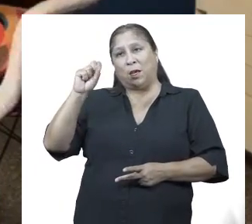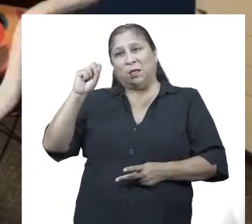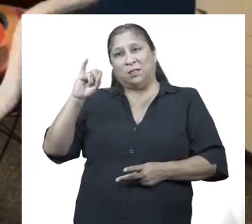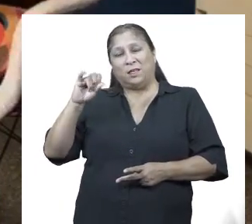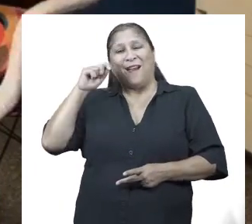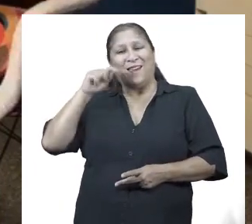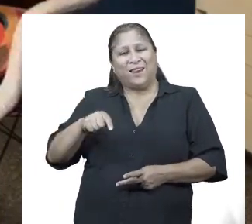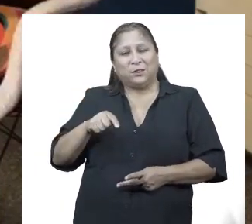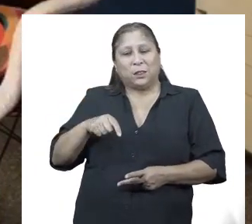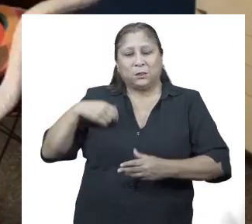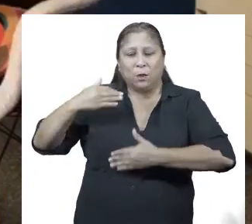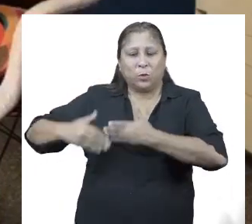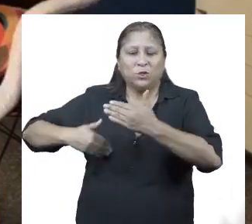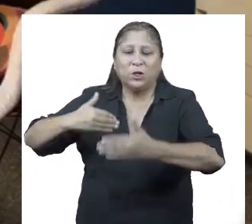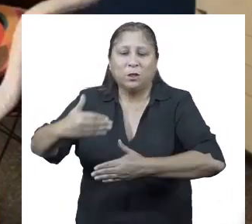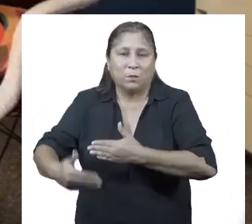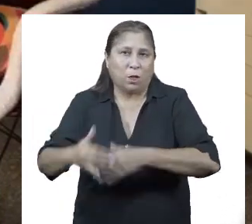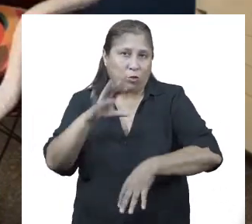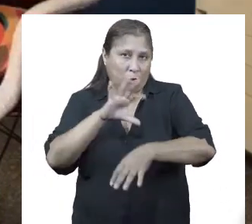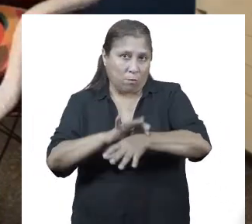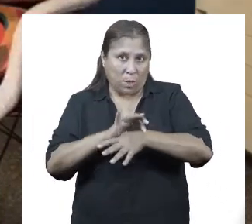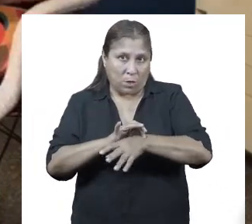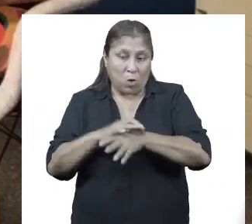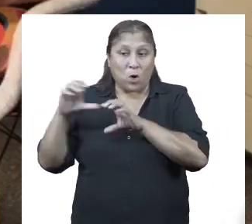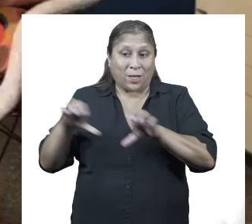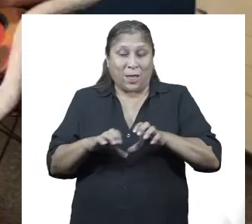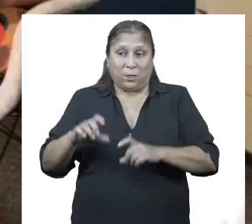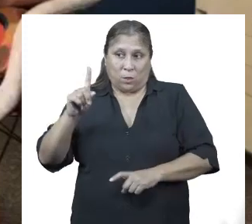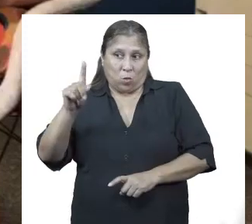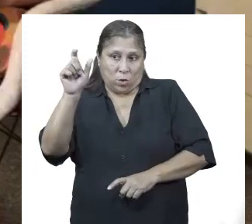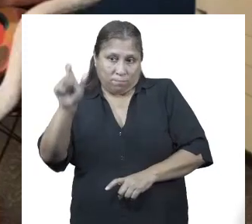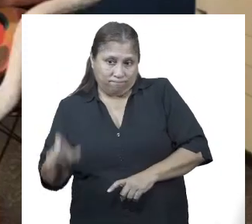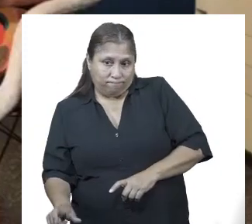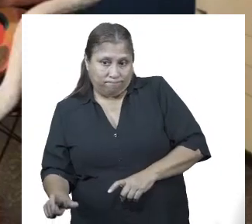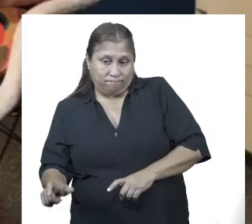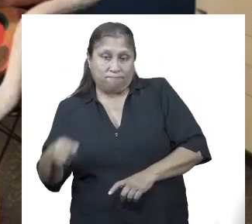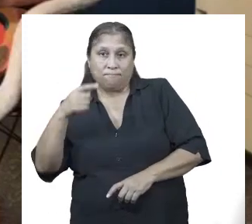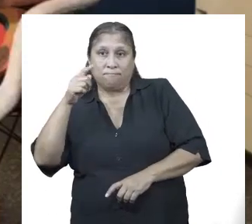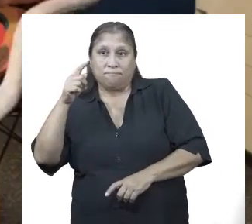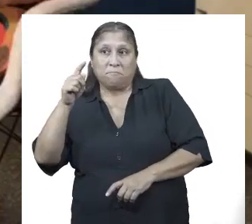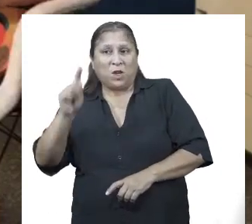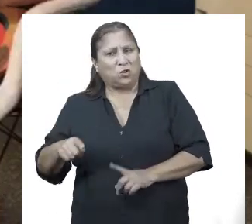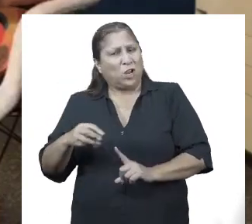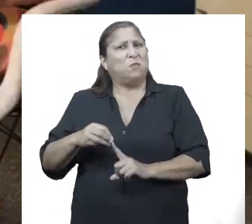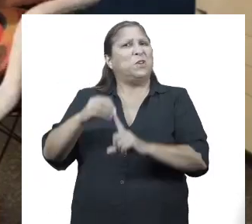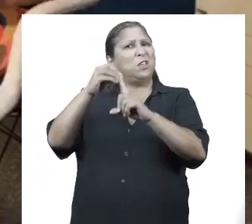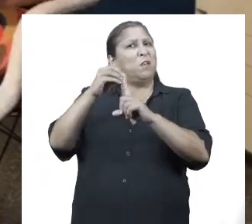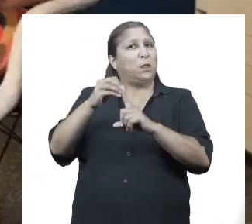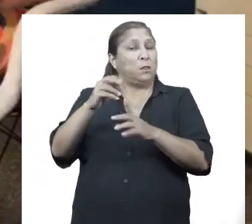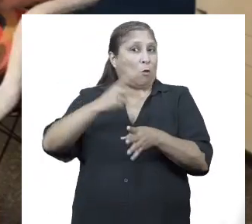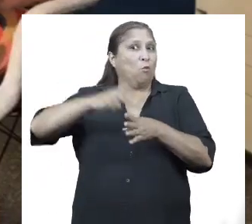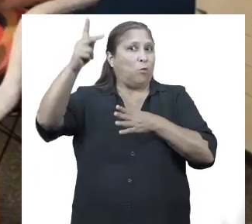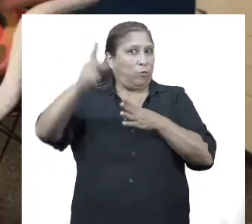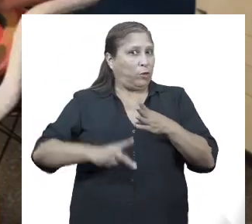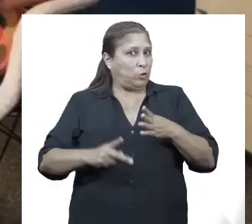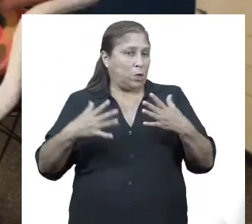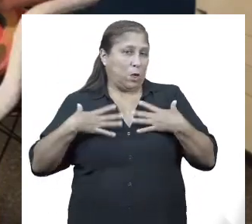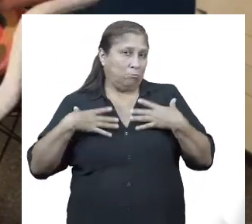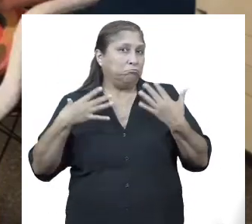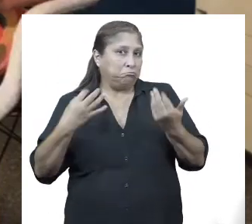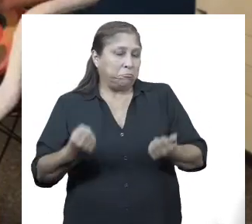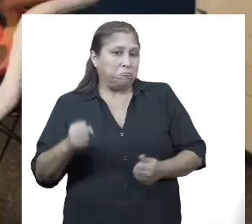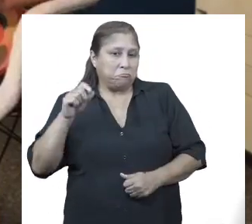bien al procedimiento médico que realiza una persona, principalmente estamos hablando de profesionales de la